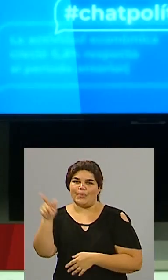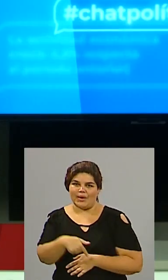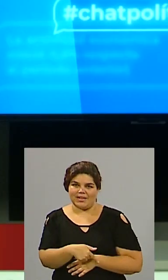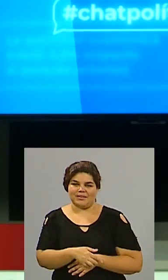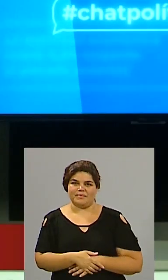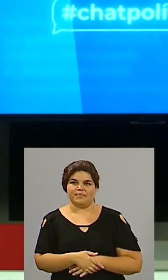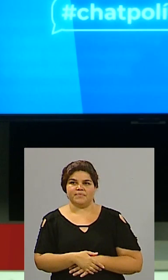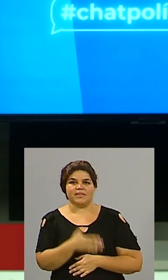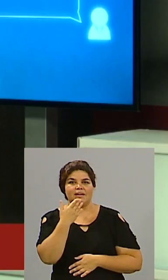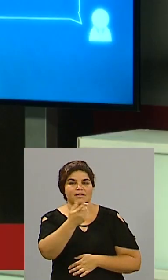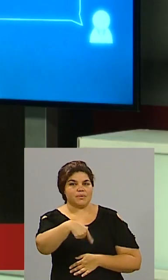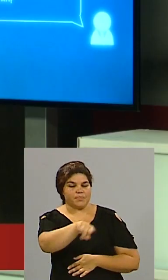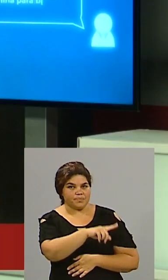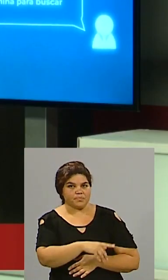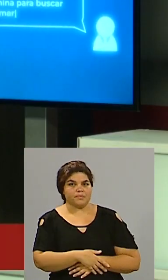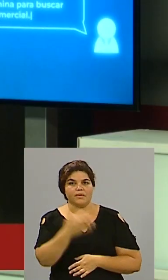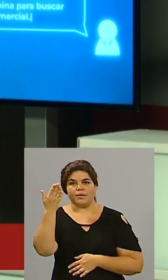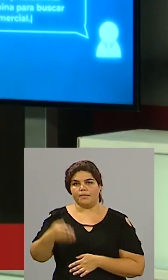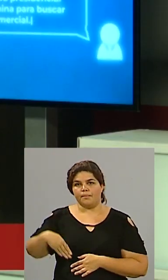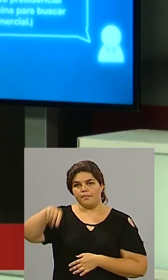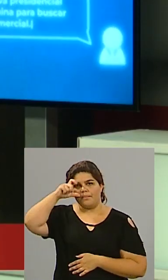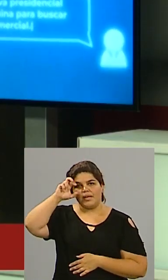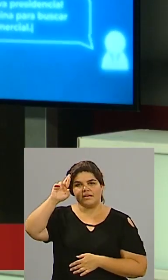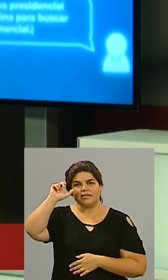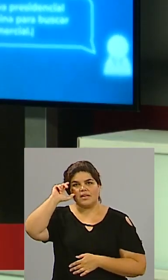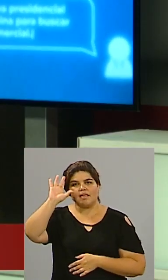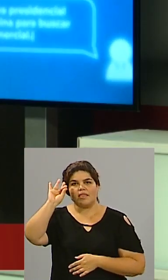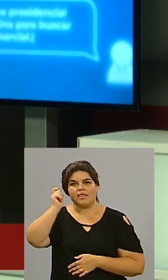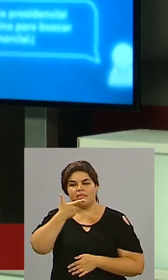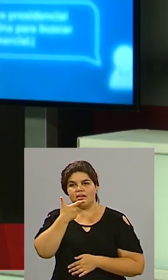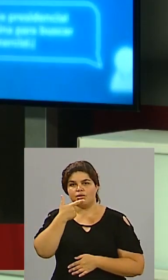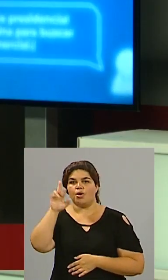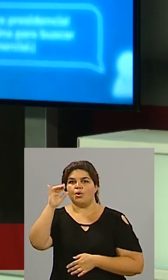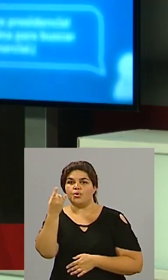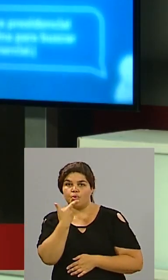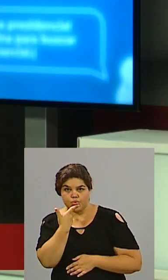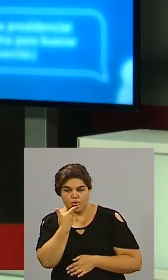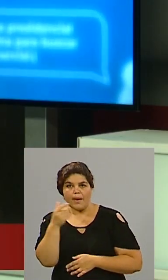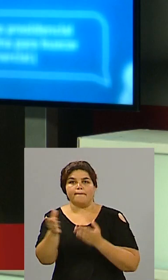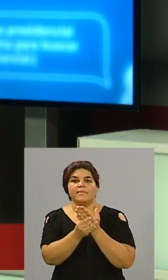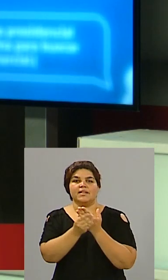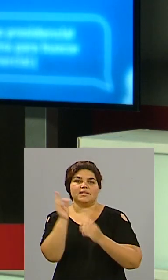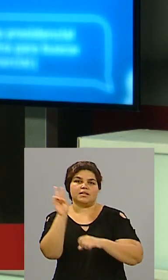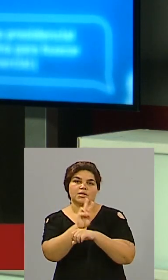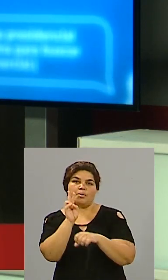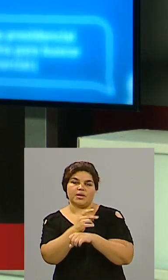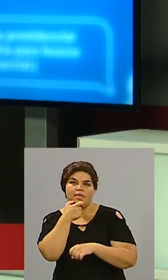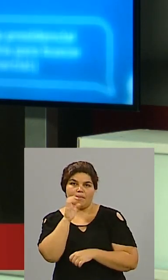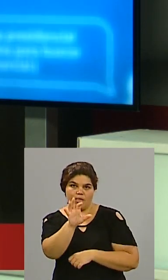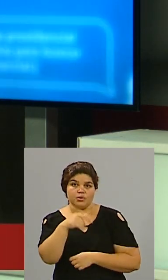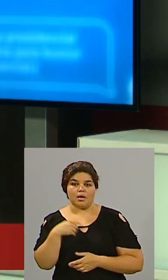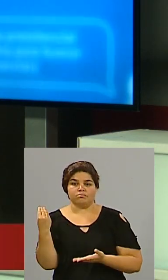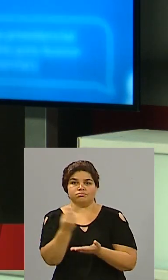muchas gracias. A ustedes, muchas gracias. Bueno, así pasaba Mercedes Ruz, ministra de Seguridad y Justicia de la provincia de Mendoza, hablando con nosotros en Chat